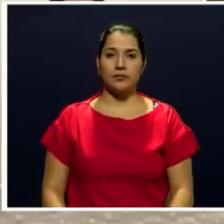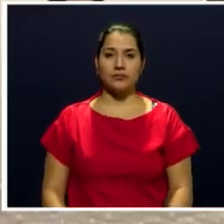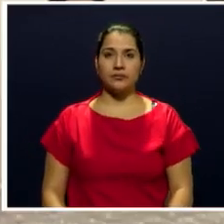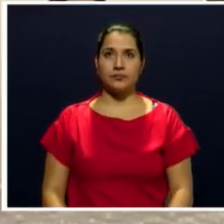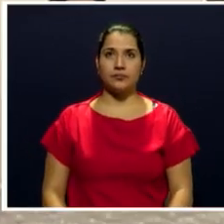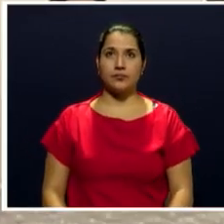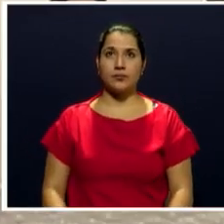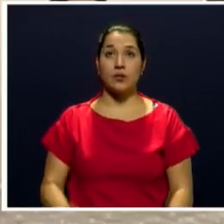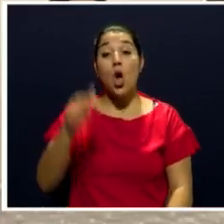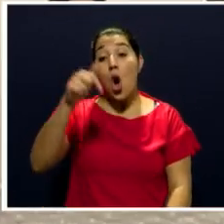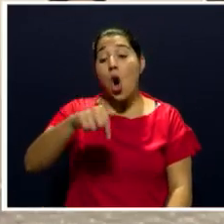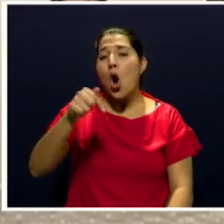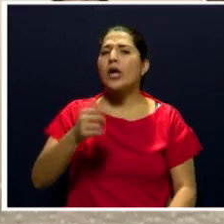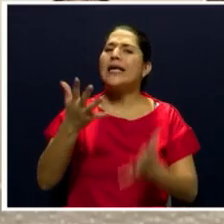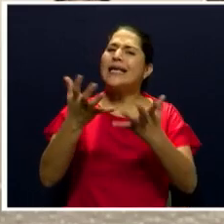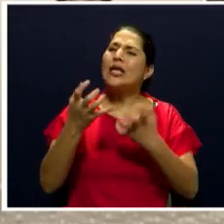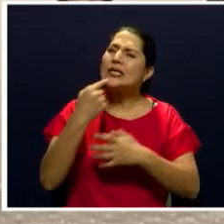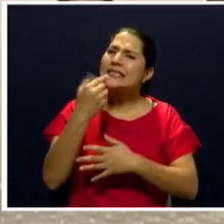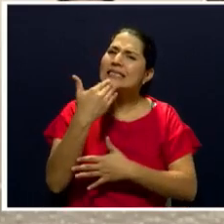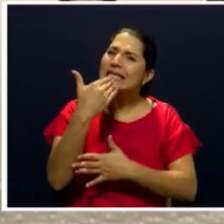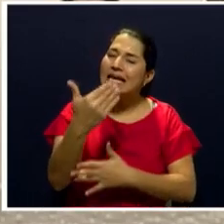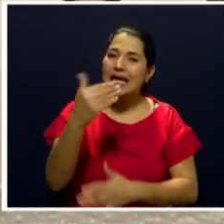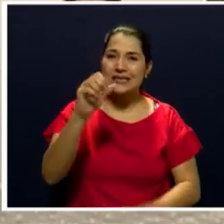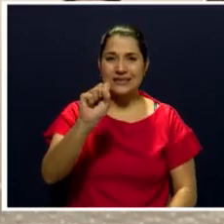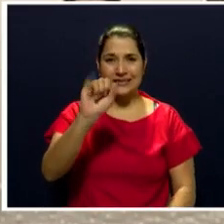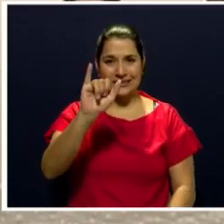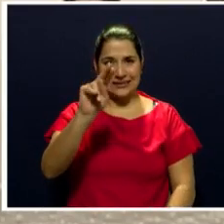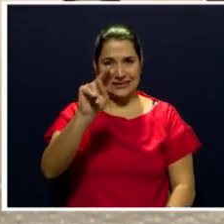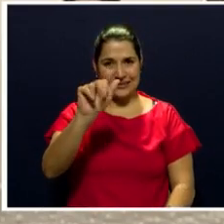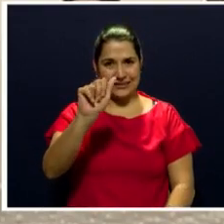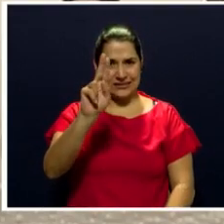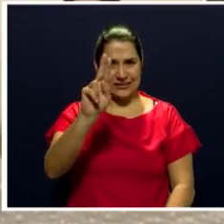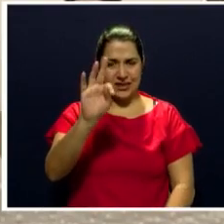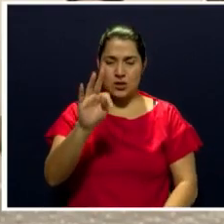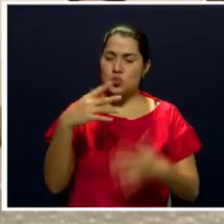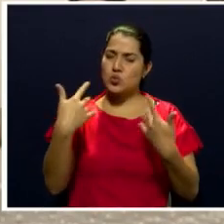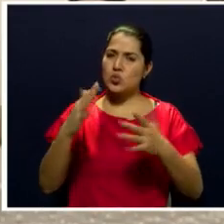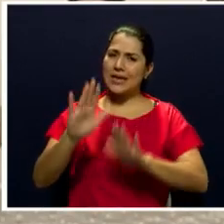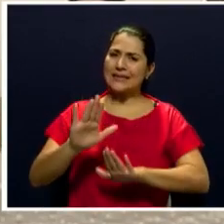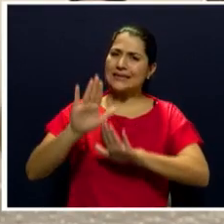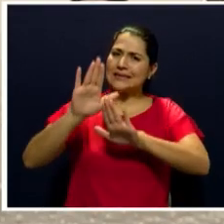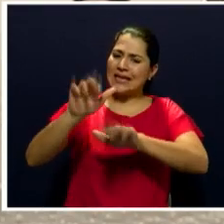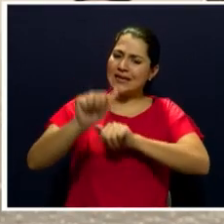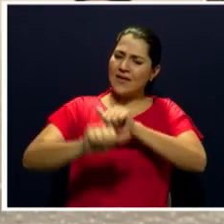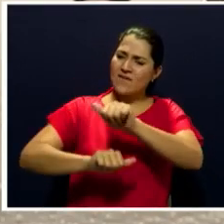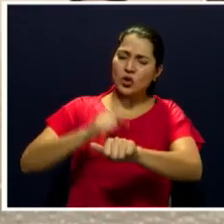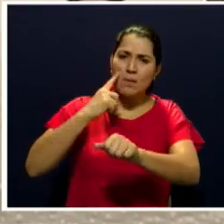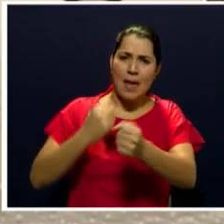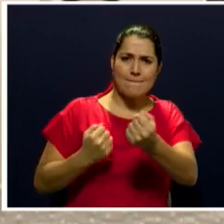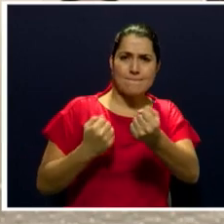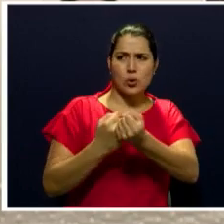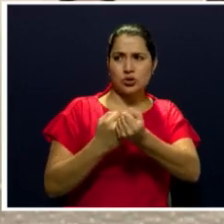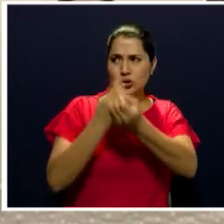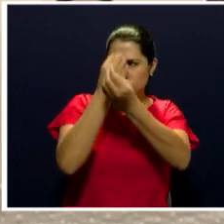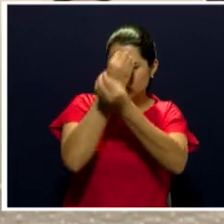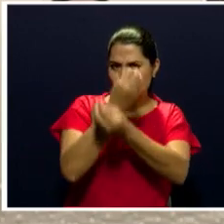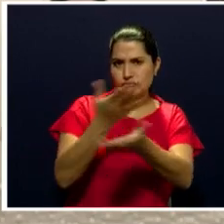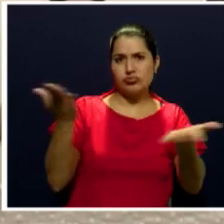El día de hoy además quiero agradecerle al CINART, que ha hecho un enorme esfuerzo por apoyarnos y por transmitir estas conferencias de prensa de